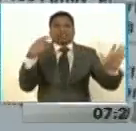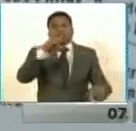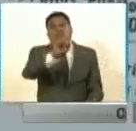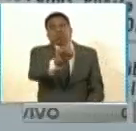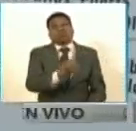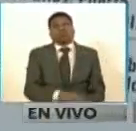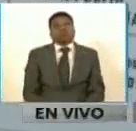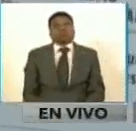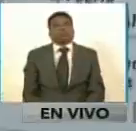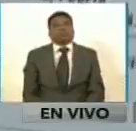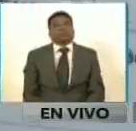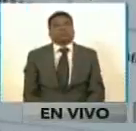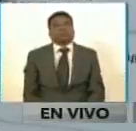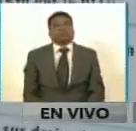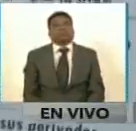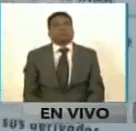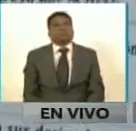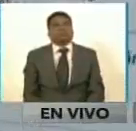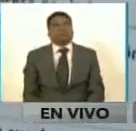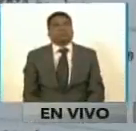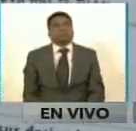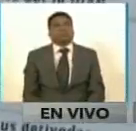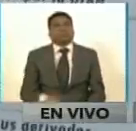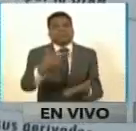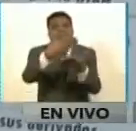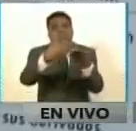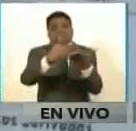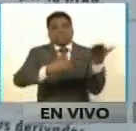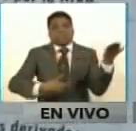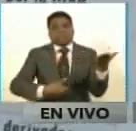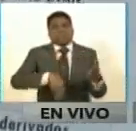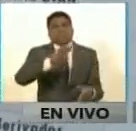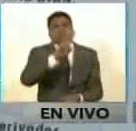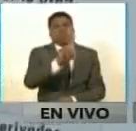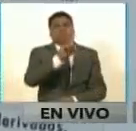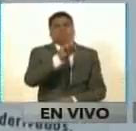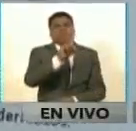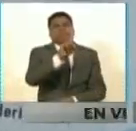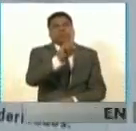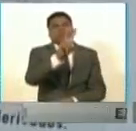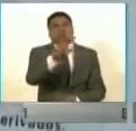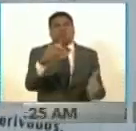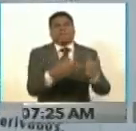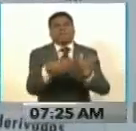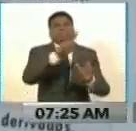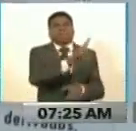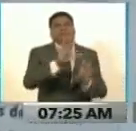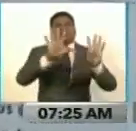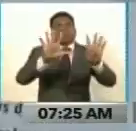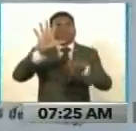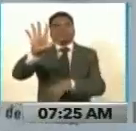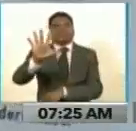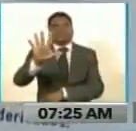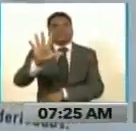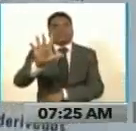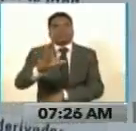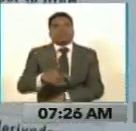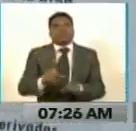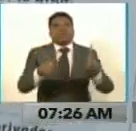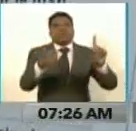del decreto 2195 ley 618 del año 2000 uno